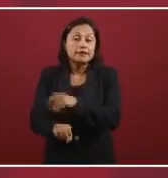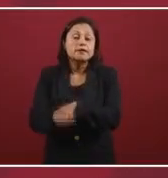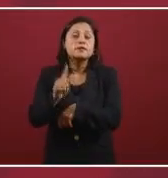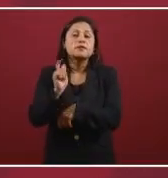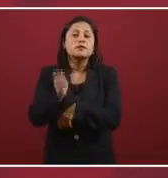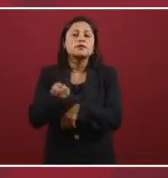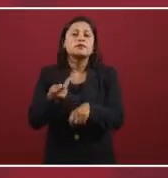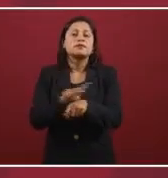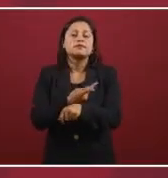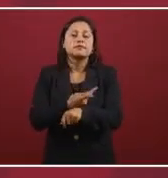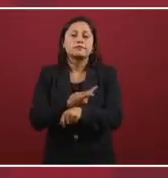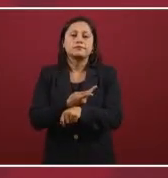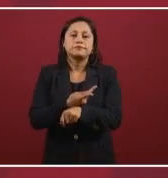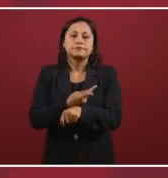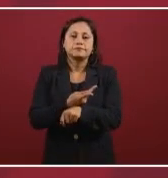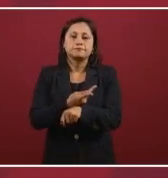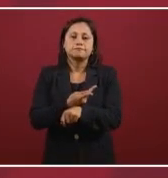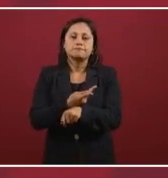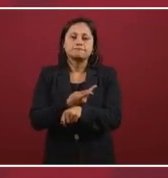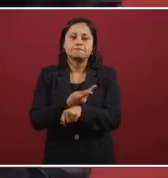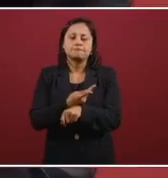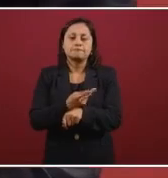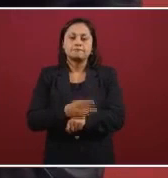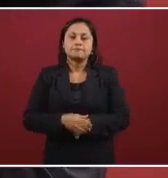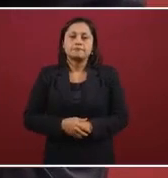que está bien